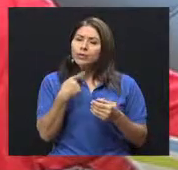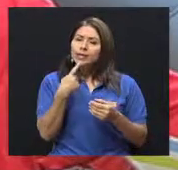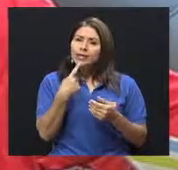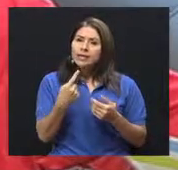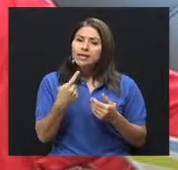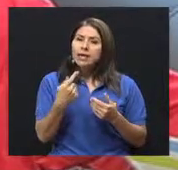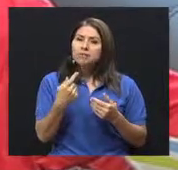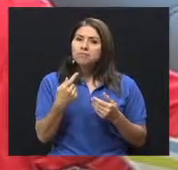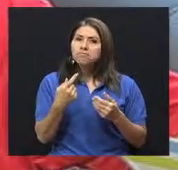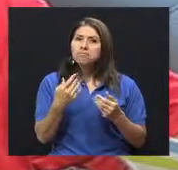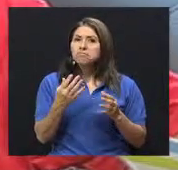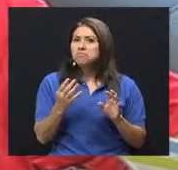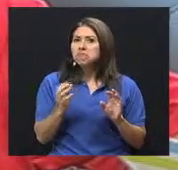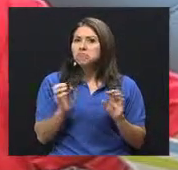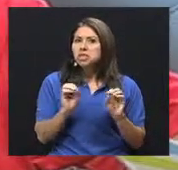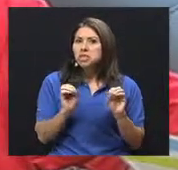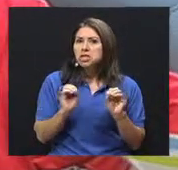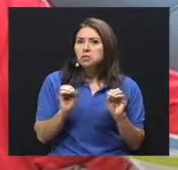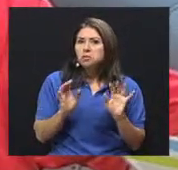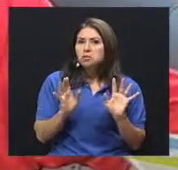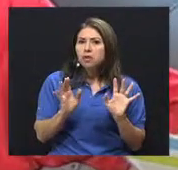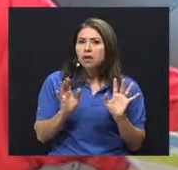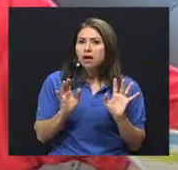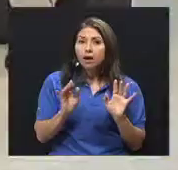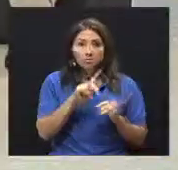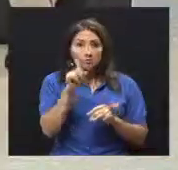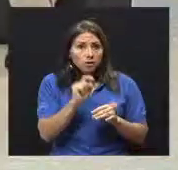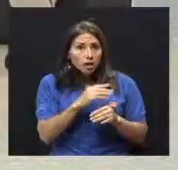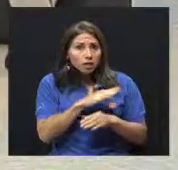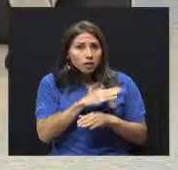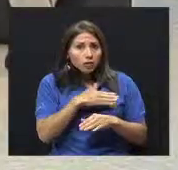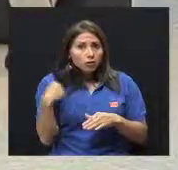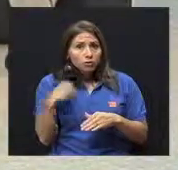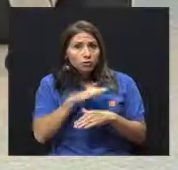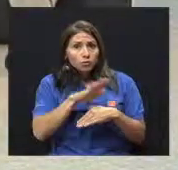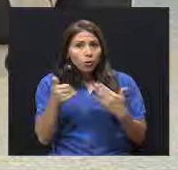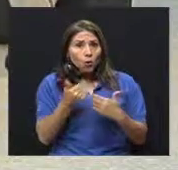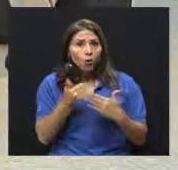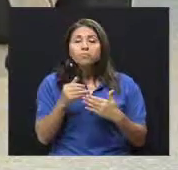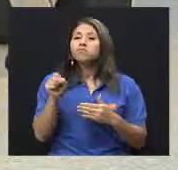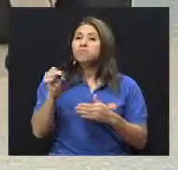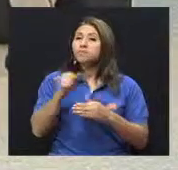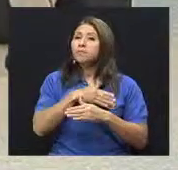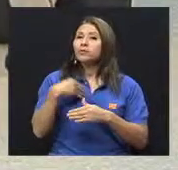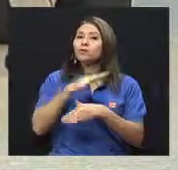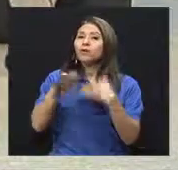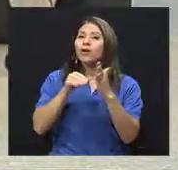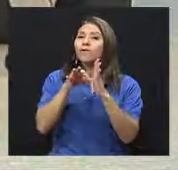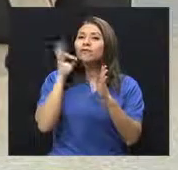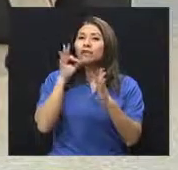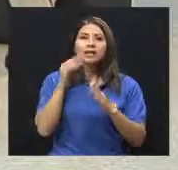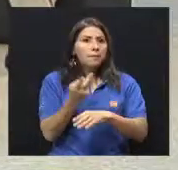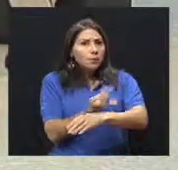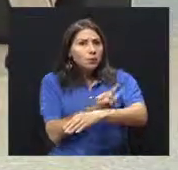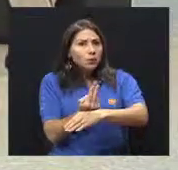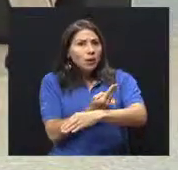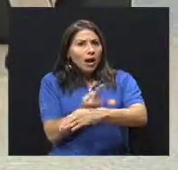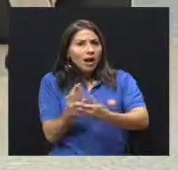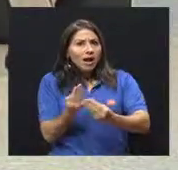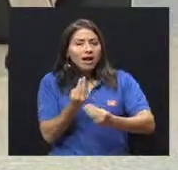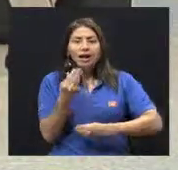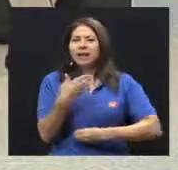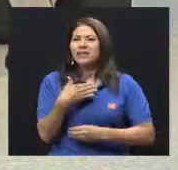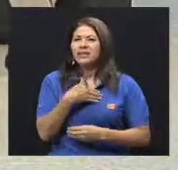yo diría que ninguna. Ah, ¿sí te gusta todo? Todo. ¿Pero la verdura? No me gusta,